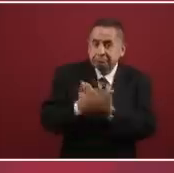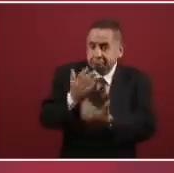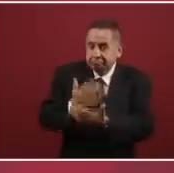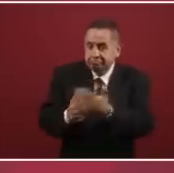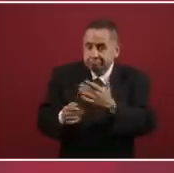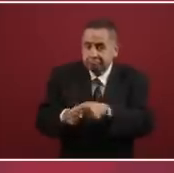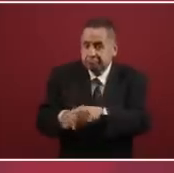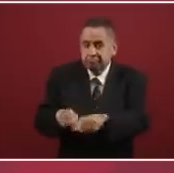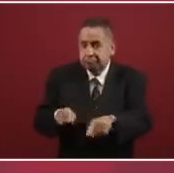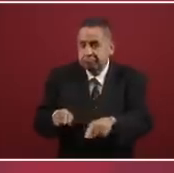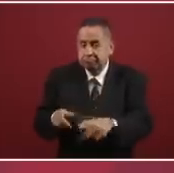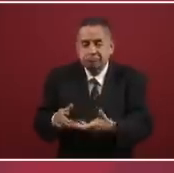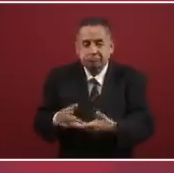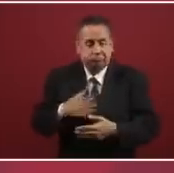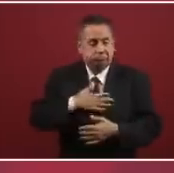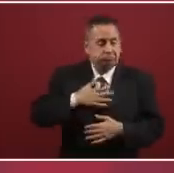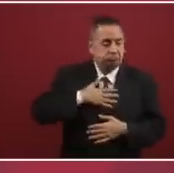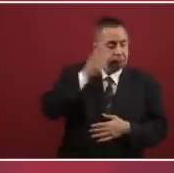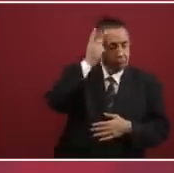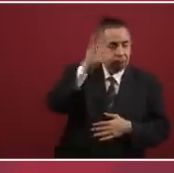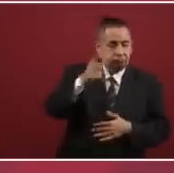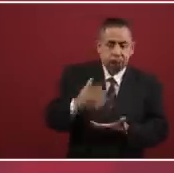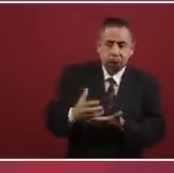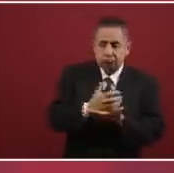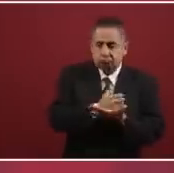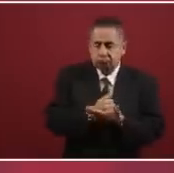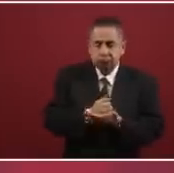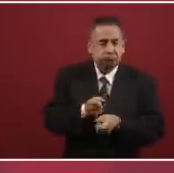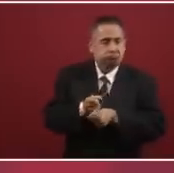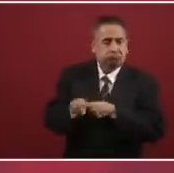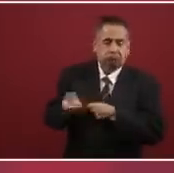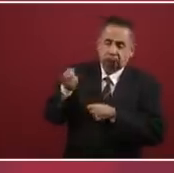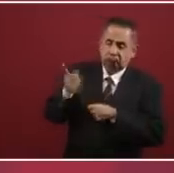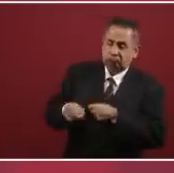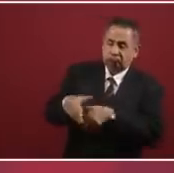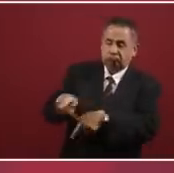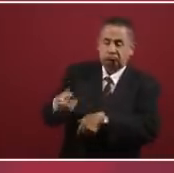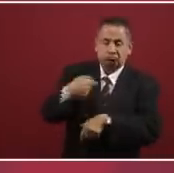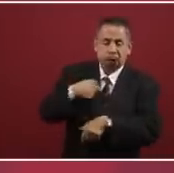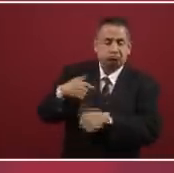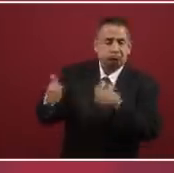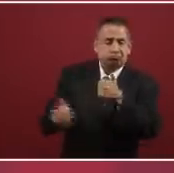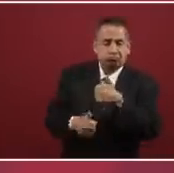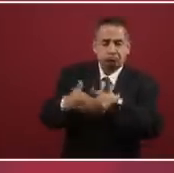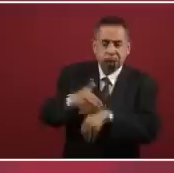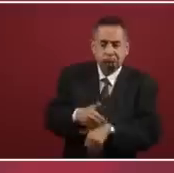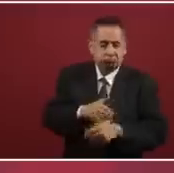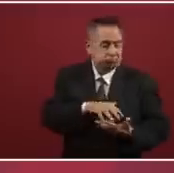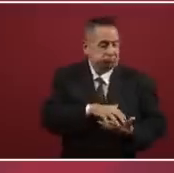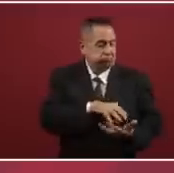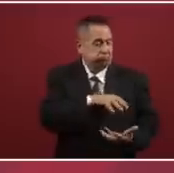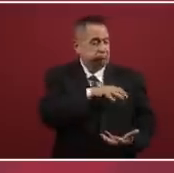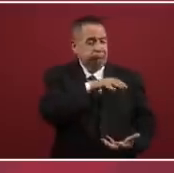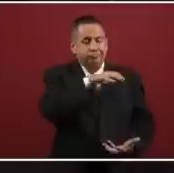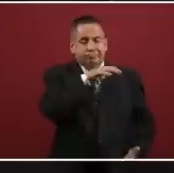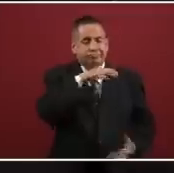Era la explotación del hombre por el hombre lo que llevaba a la acumulación del